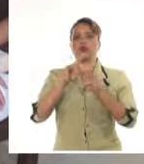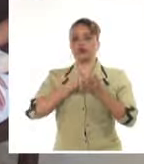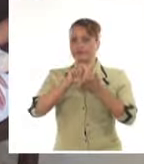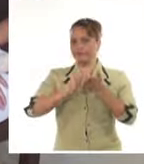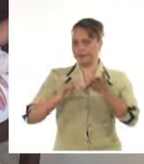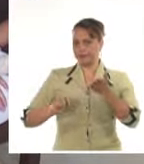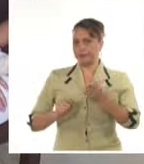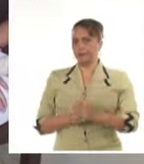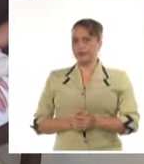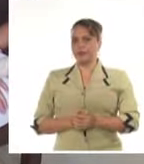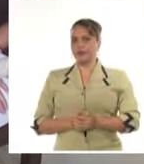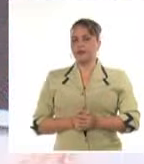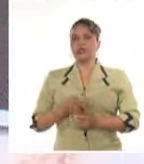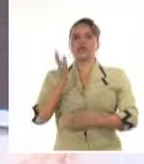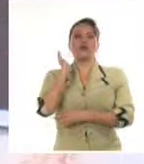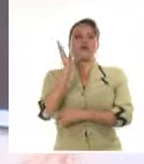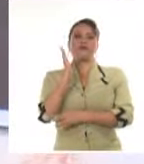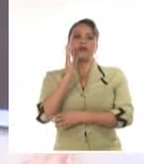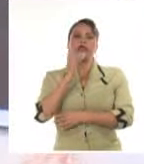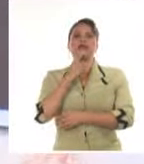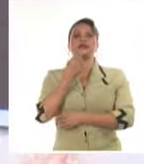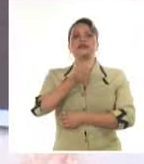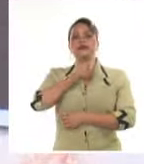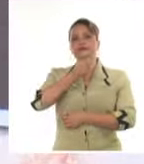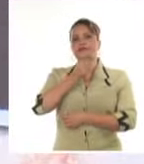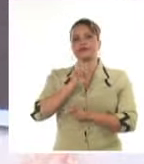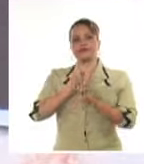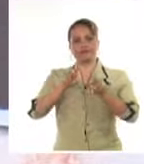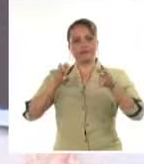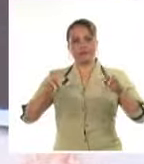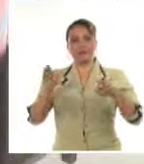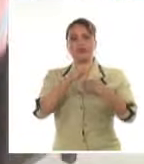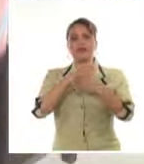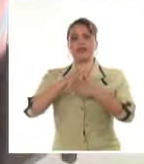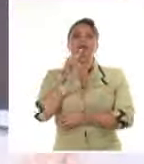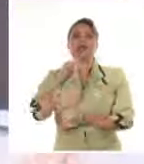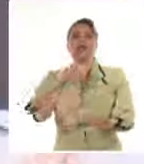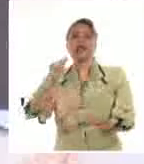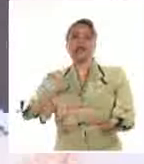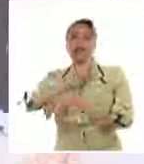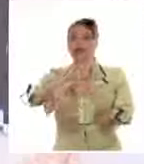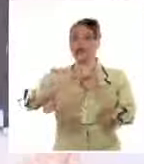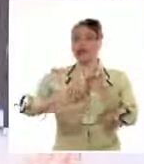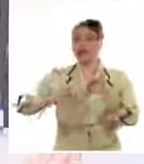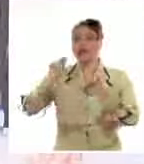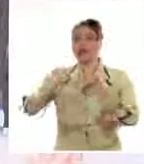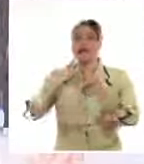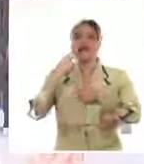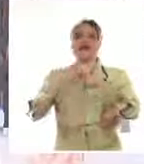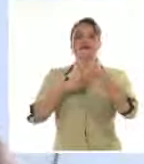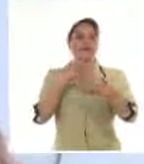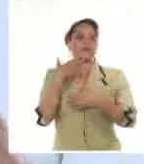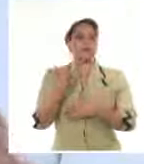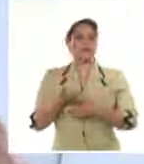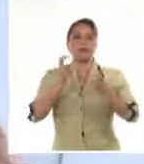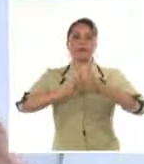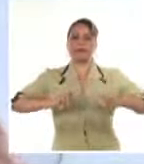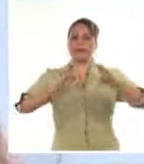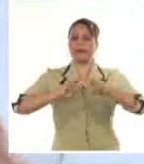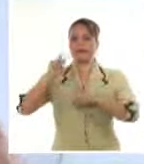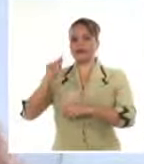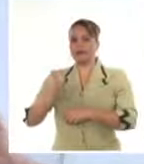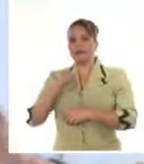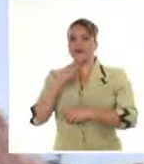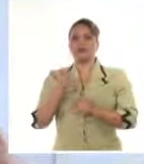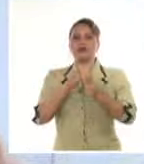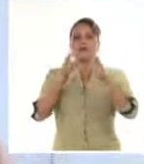libros, conferencias y paneles donde personalidades de las letras confrontan investigaciones y enriquecen el diálogo